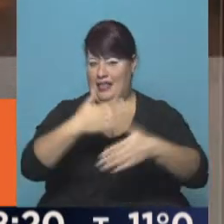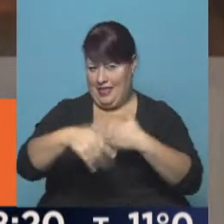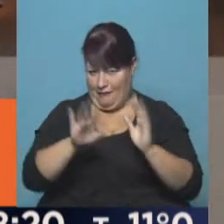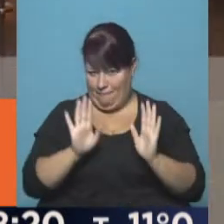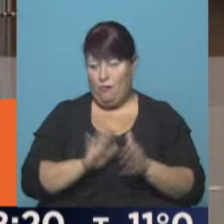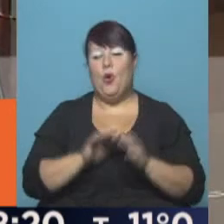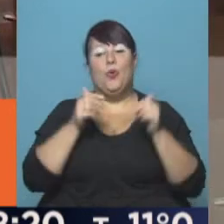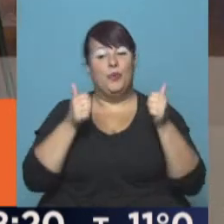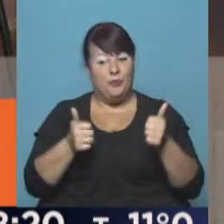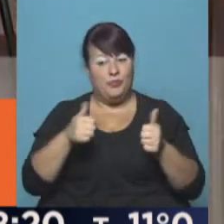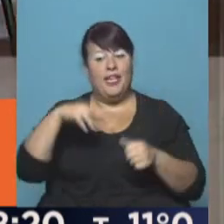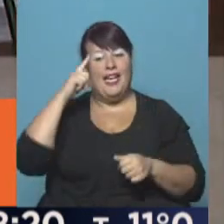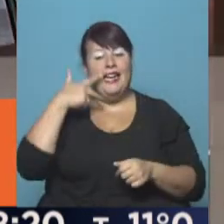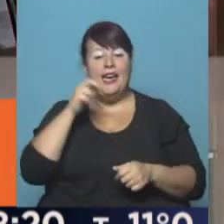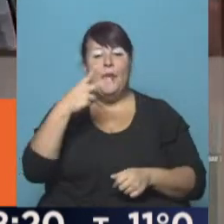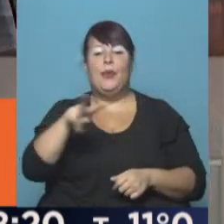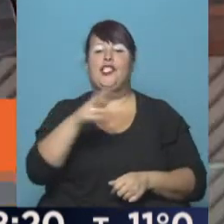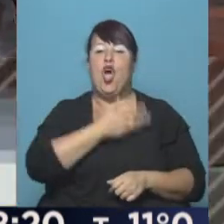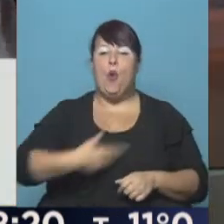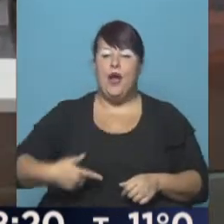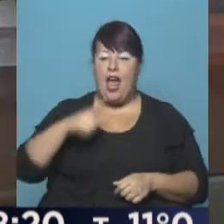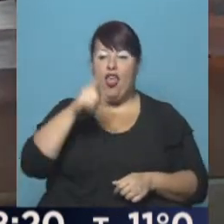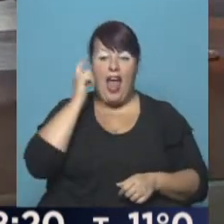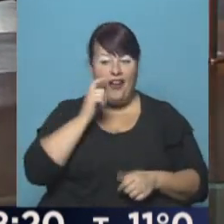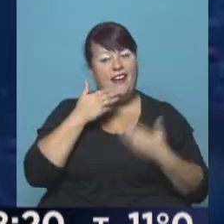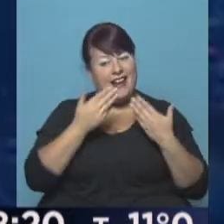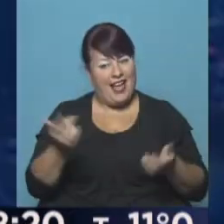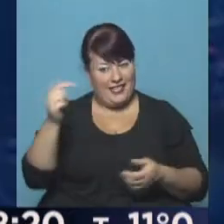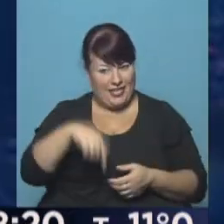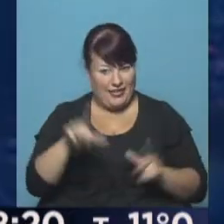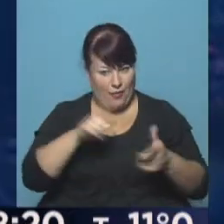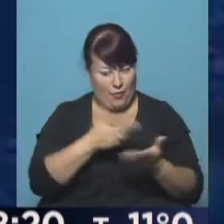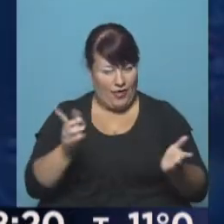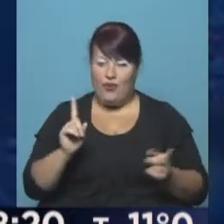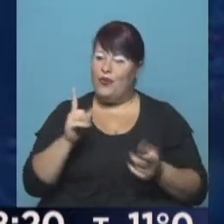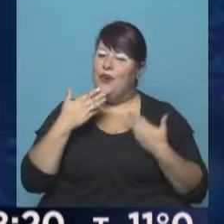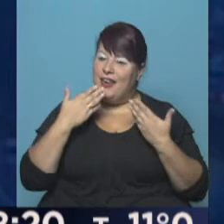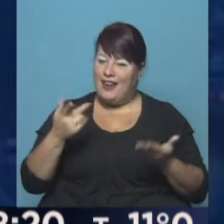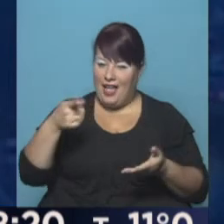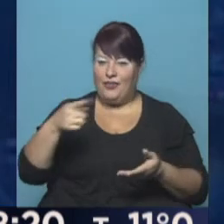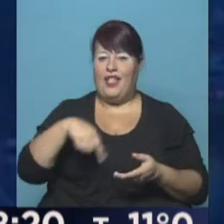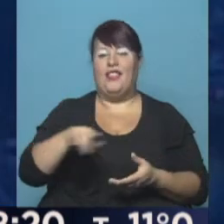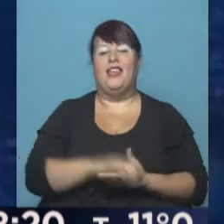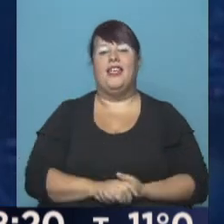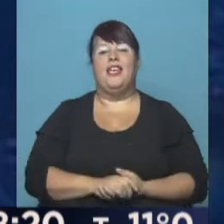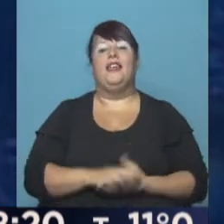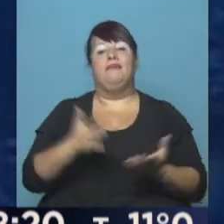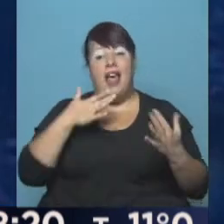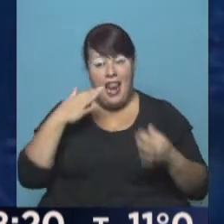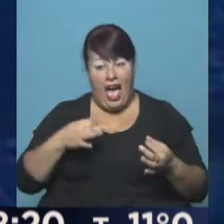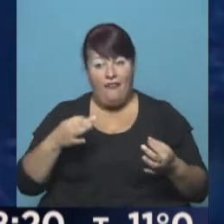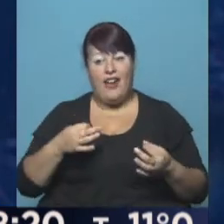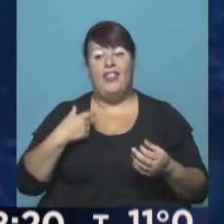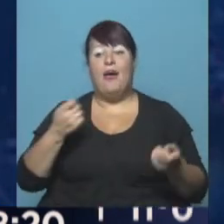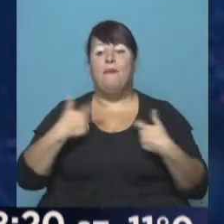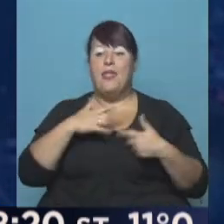sentido muy bien néstor bosetti y vicegobernador de la provincia de la rioja gracias pero esto en la televisión pública de no muchas gracias a ustedes y la verdad que nos